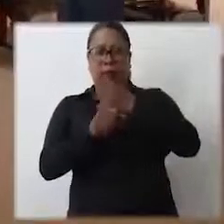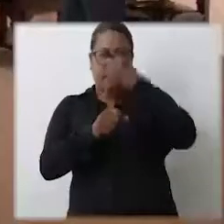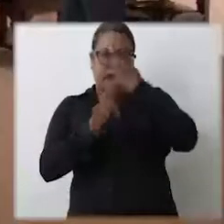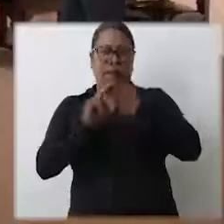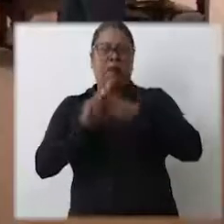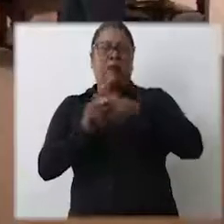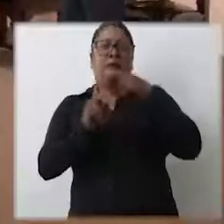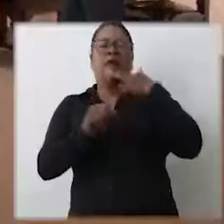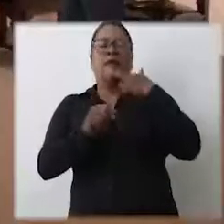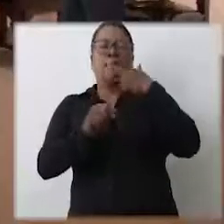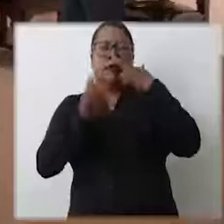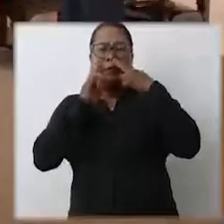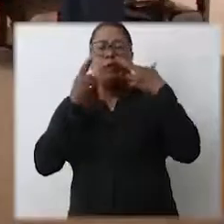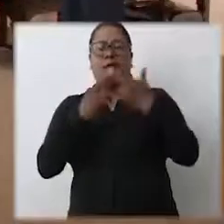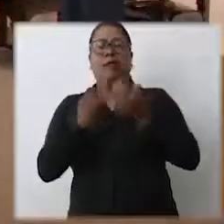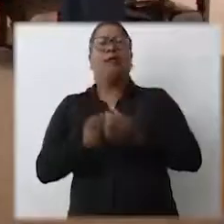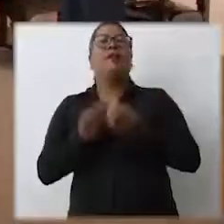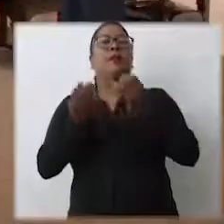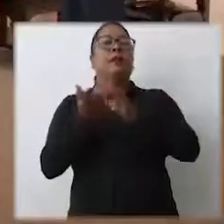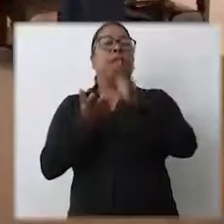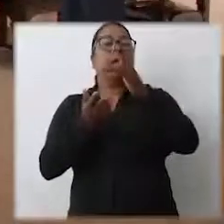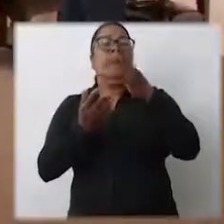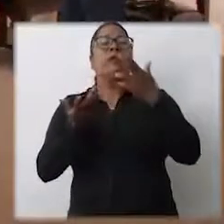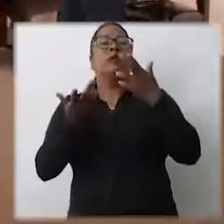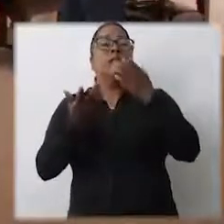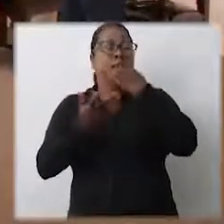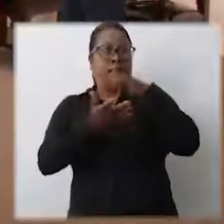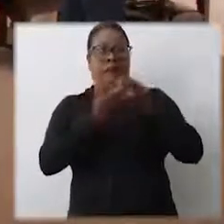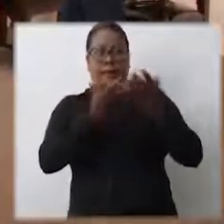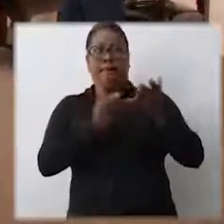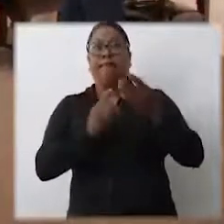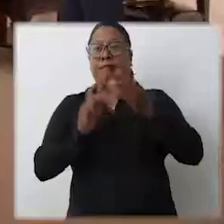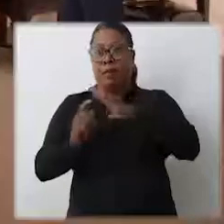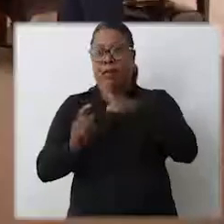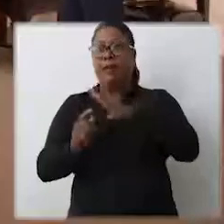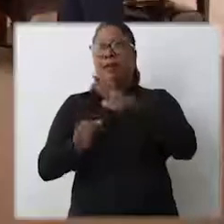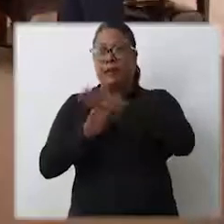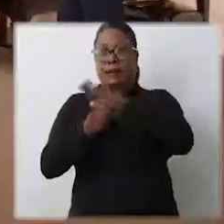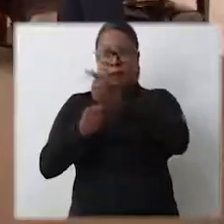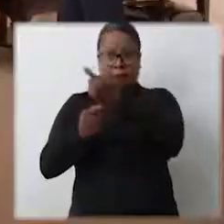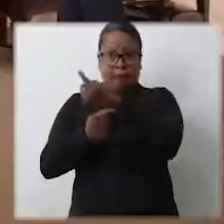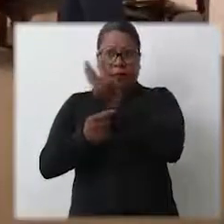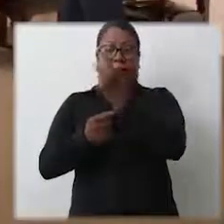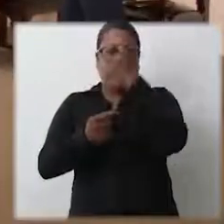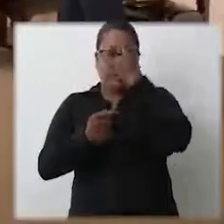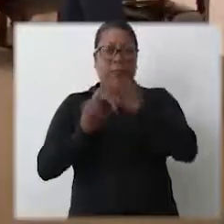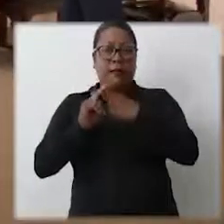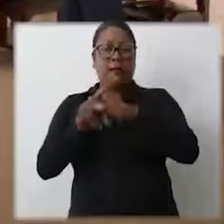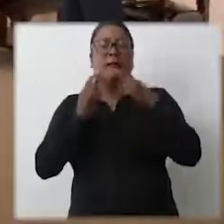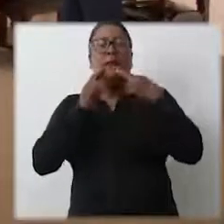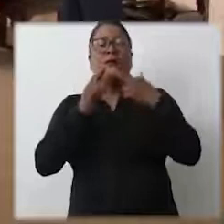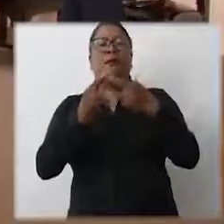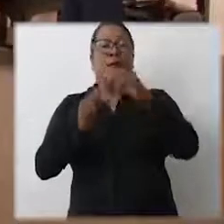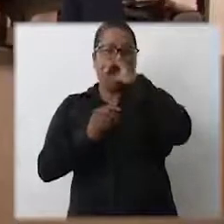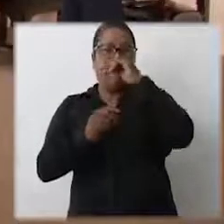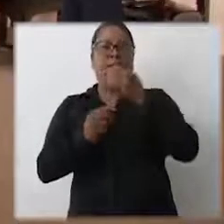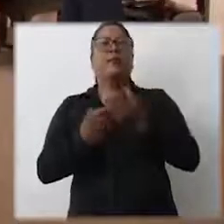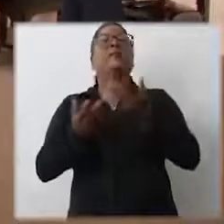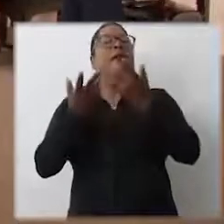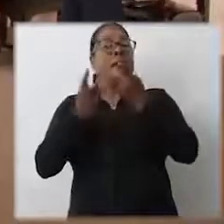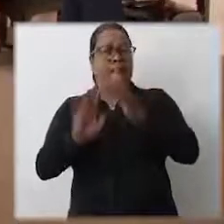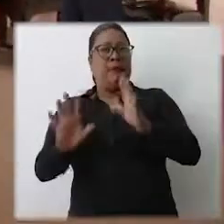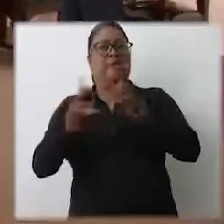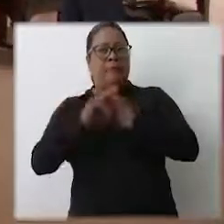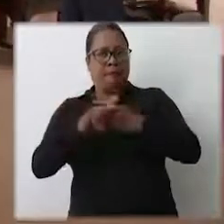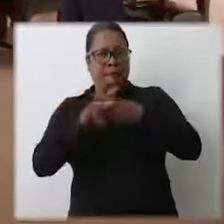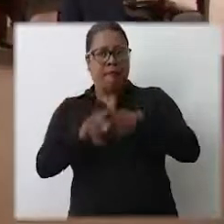el artículo 48 de la Ley Orgánica Municipal del Estado de Oaxaca, y siendo las 14 horas con 45 minutos